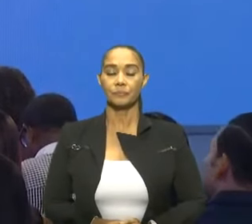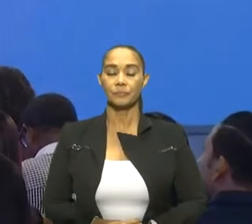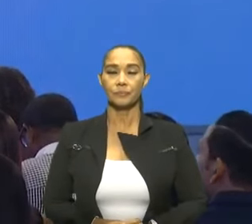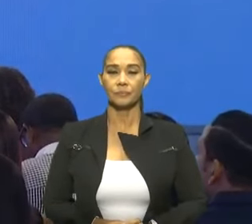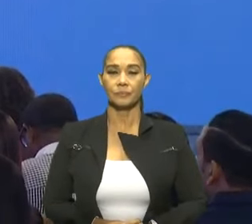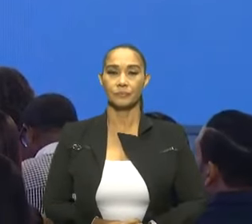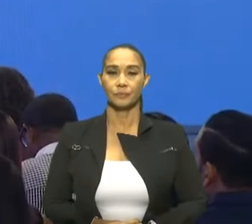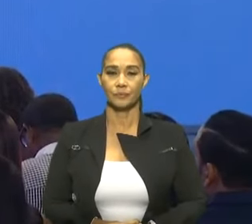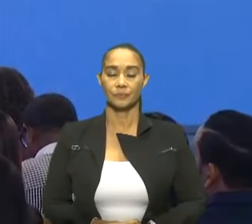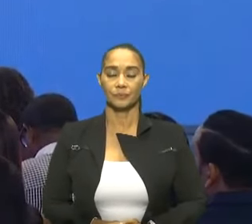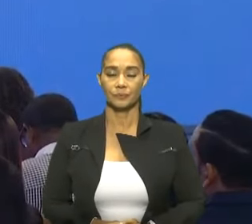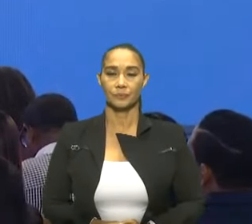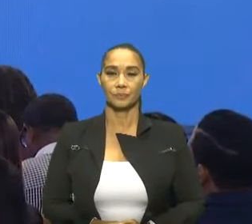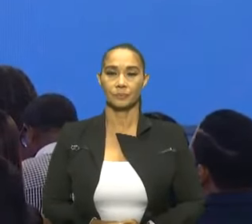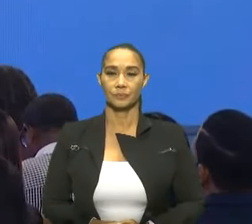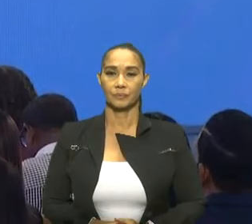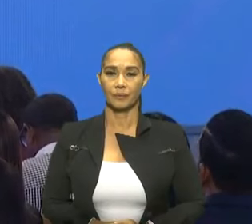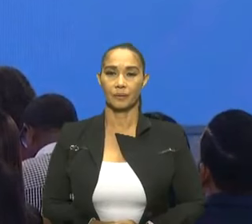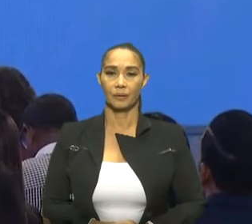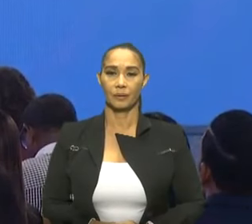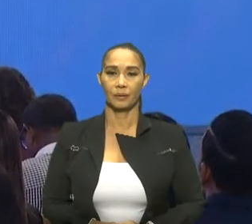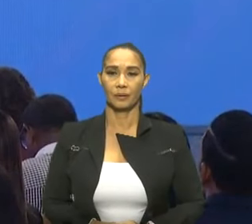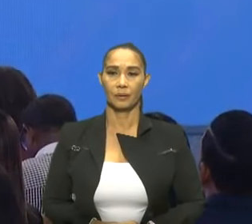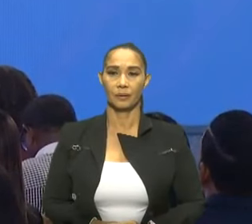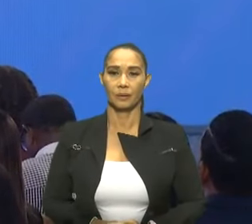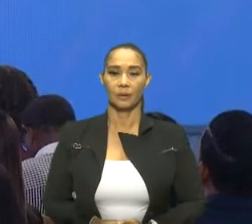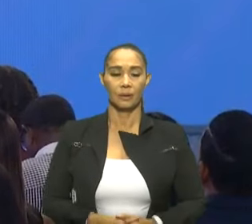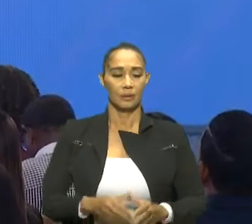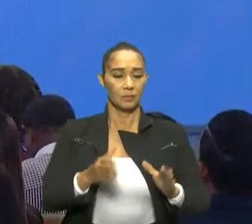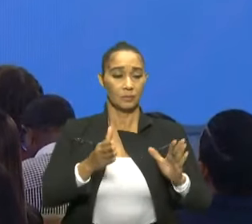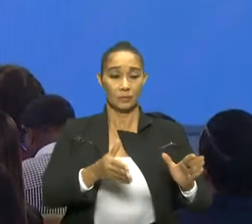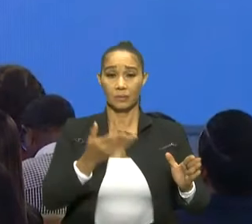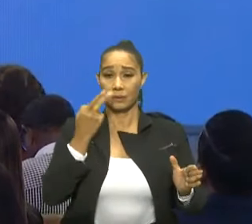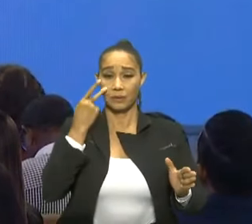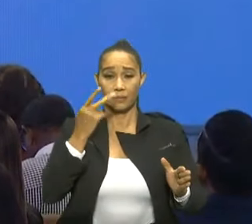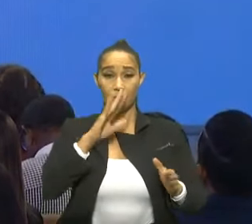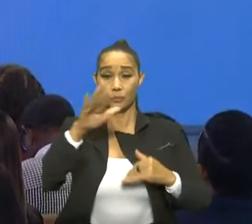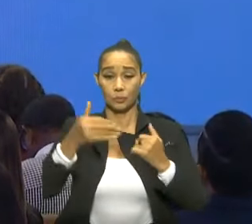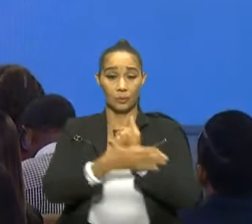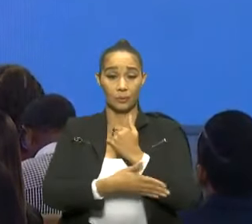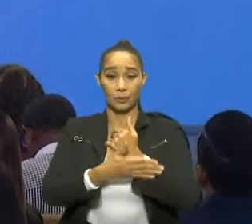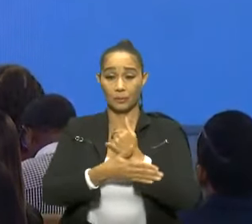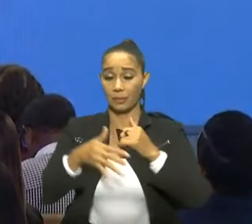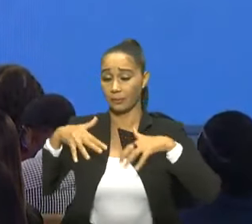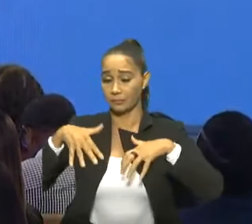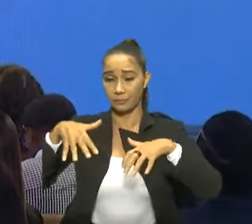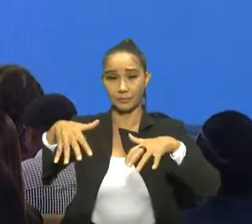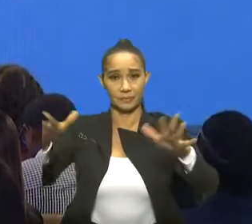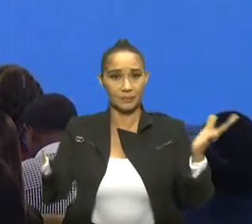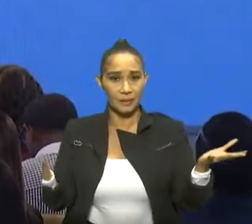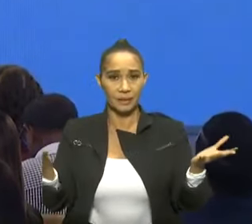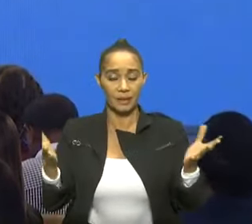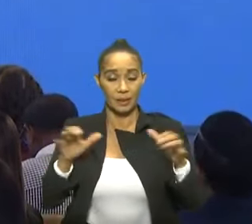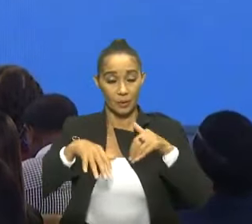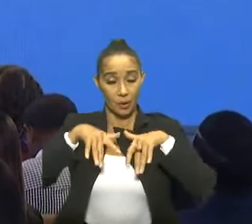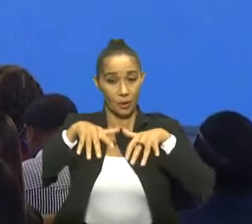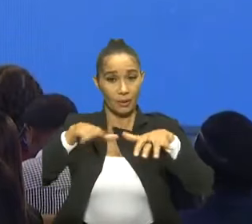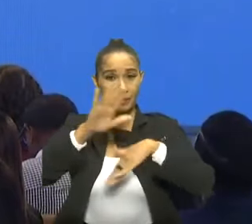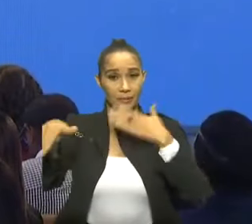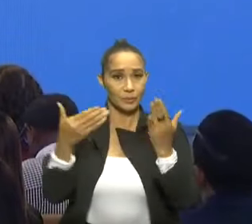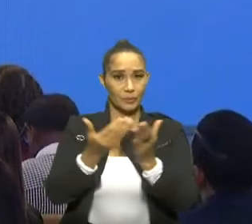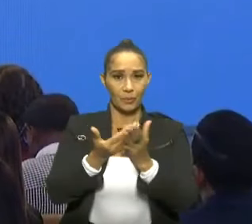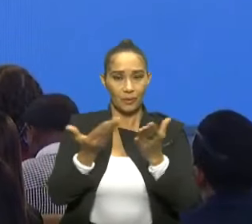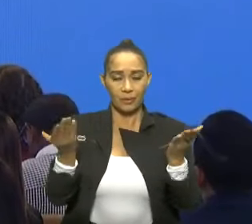Todo el país, pero que eso no tiene que ver con la garantía, porque que todo el país se ha movido. Aquí han hecho caravanas todo el